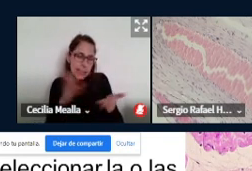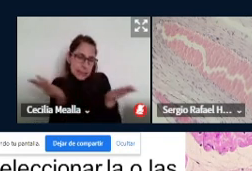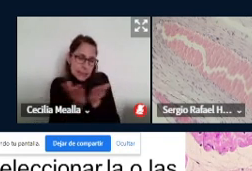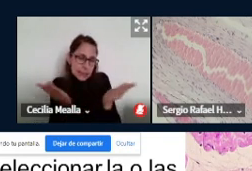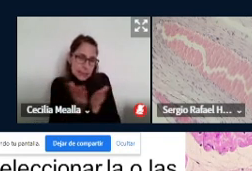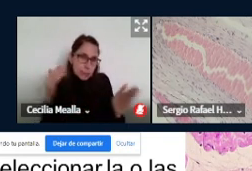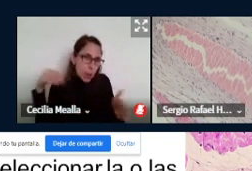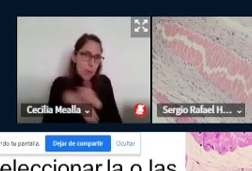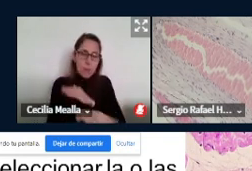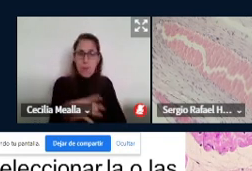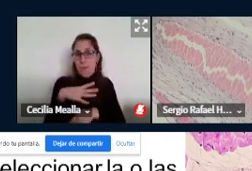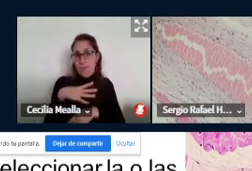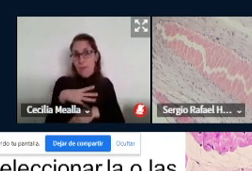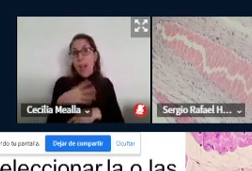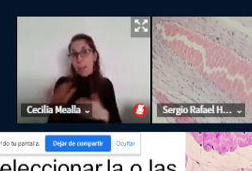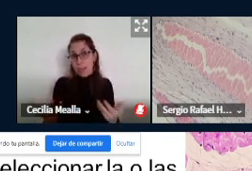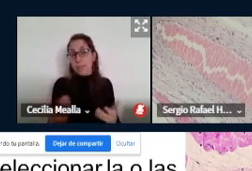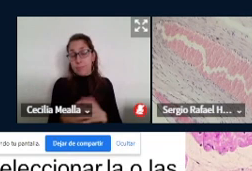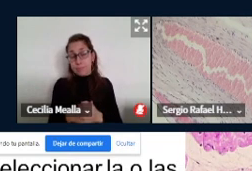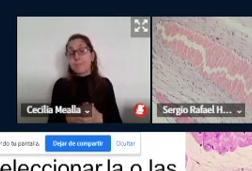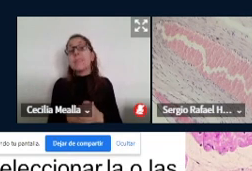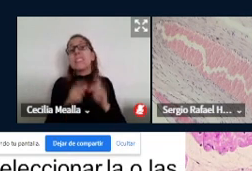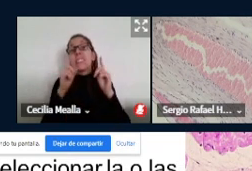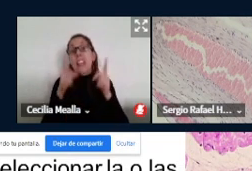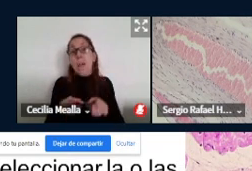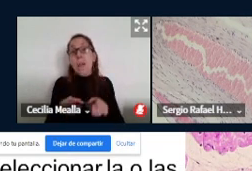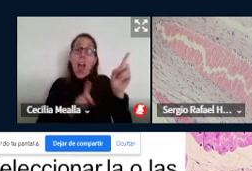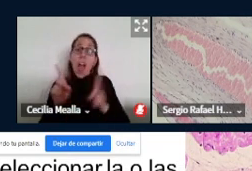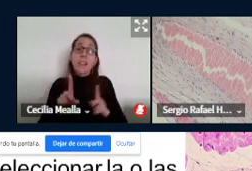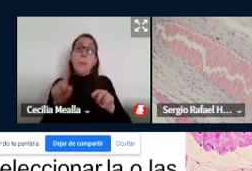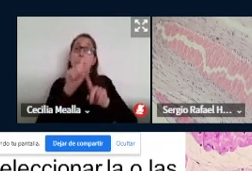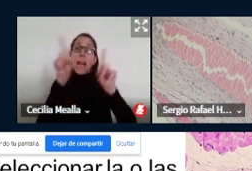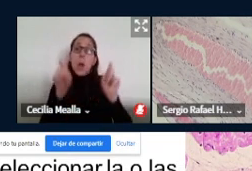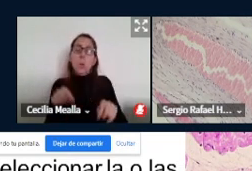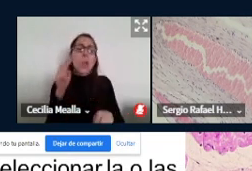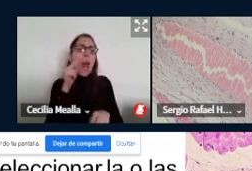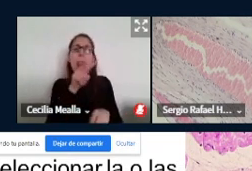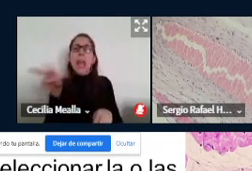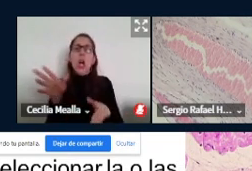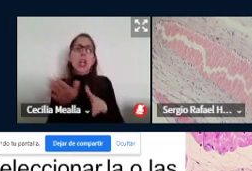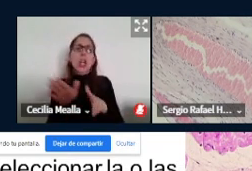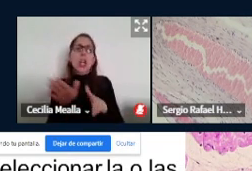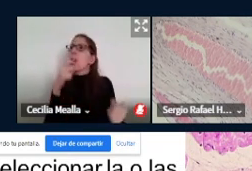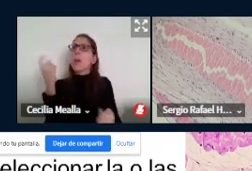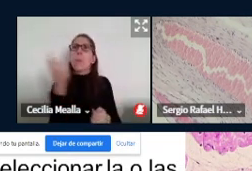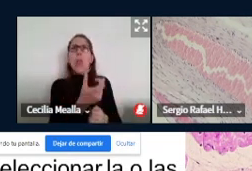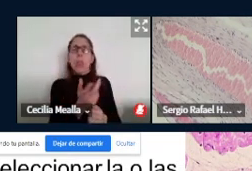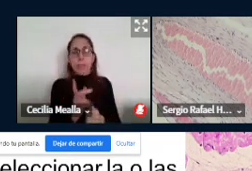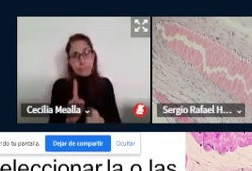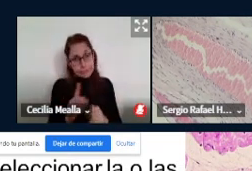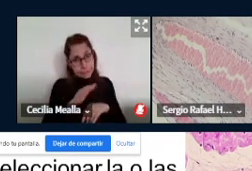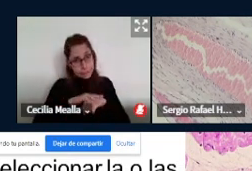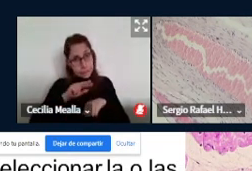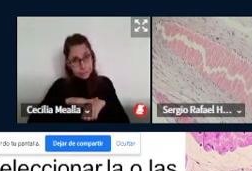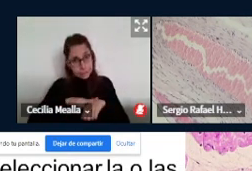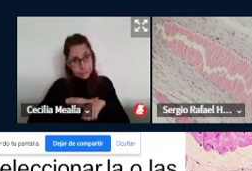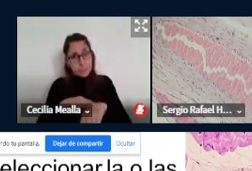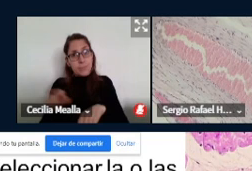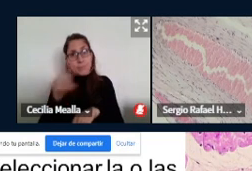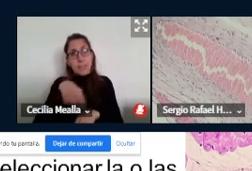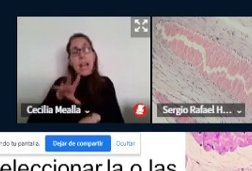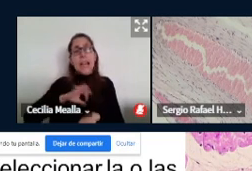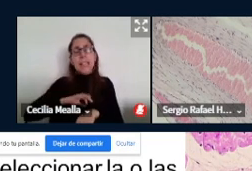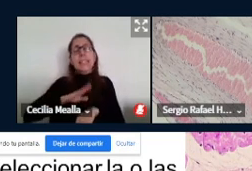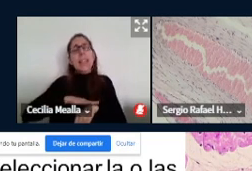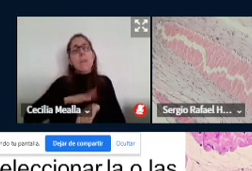su vez, que tenemos, y lo hemos hecho todos, leemos las preguntas rápidamente. ¿Sí? Esta recomendación para el parcial, tómense el tiempo